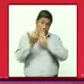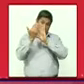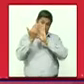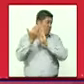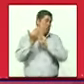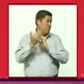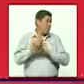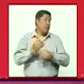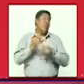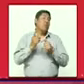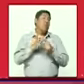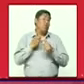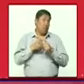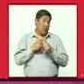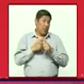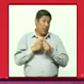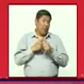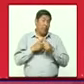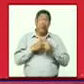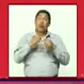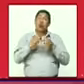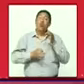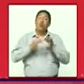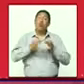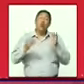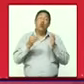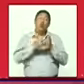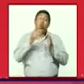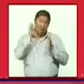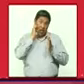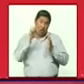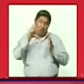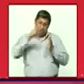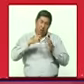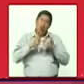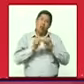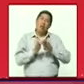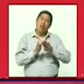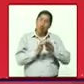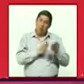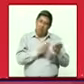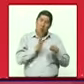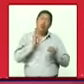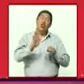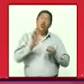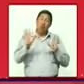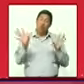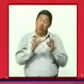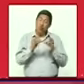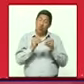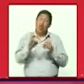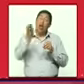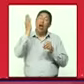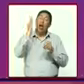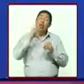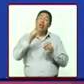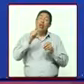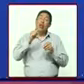gobierno y exigen que separen los procesos en contra de Evo Morales y que validen el congreso realizado en